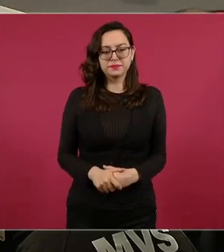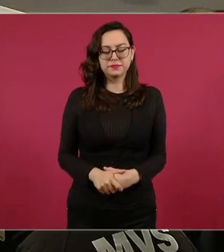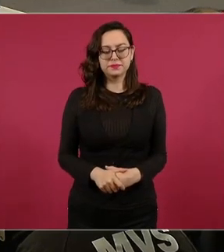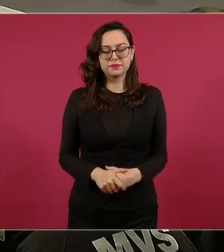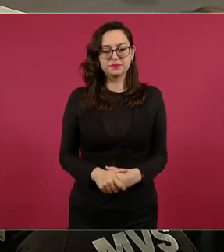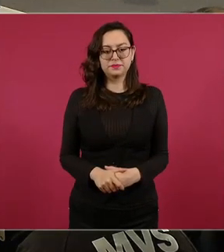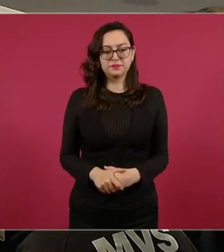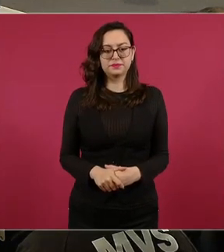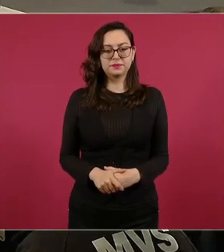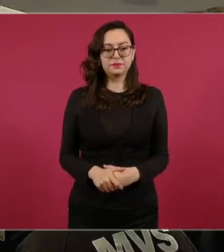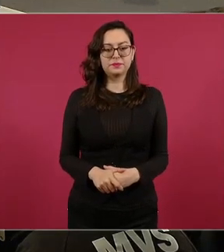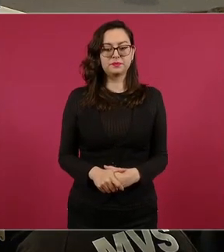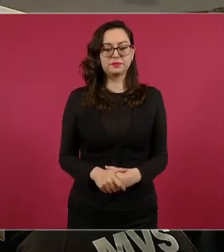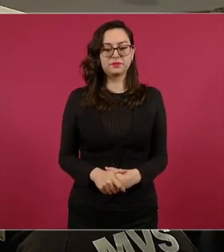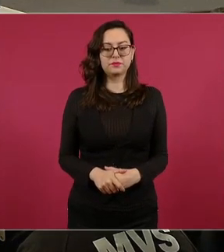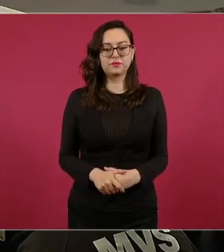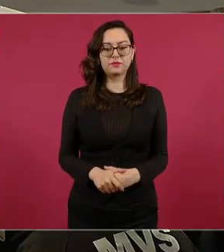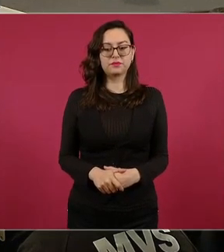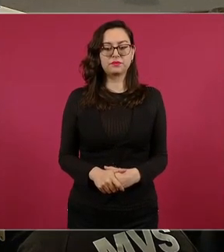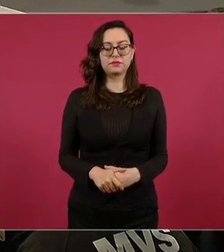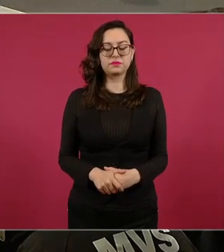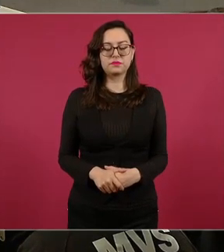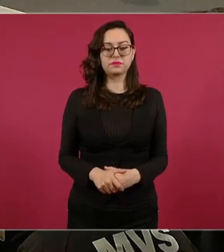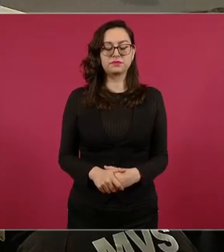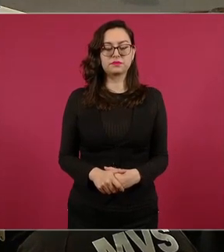económica. Entonces, no vamos,